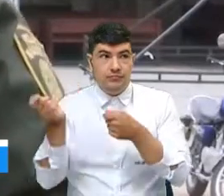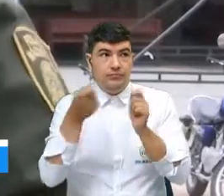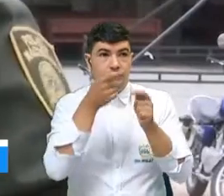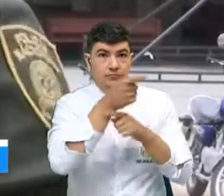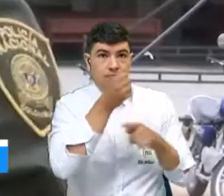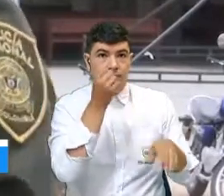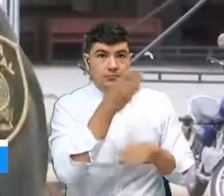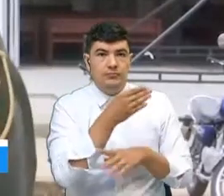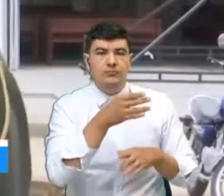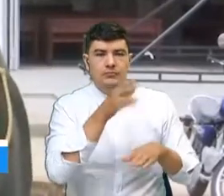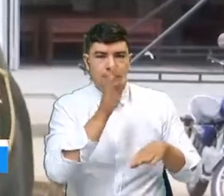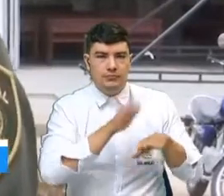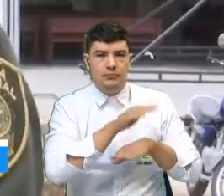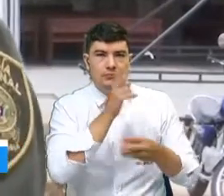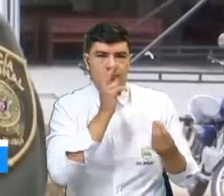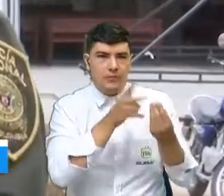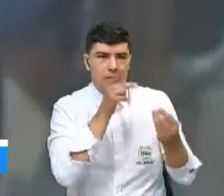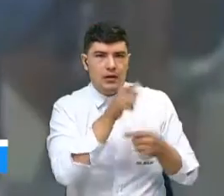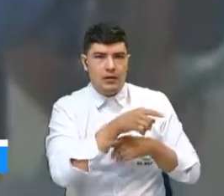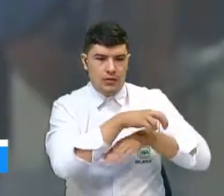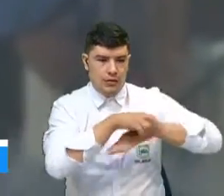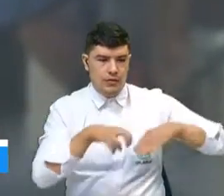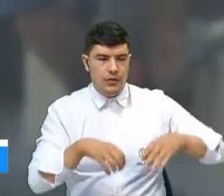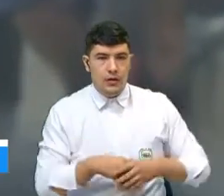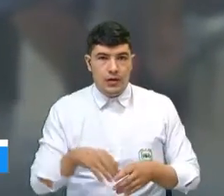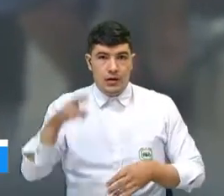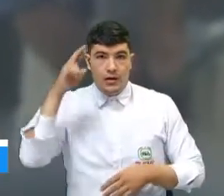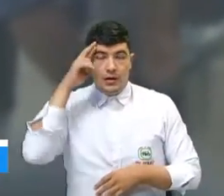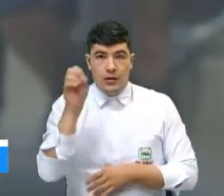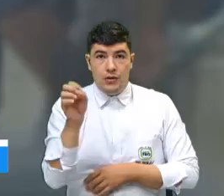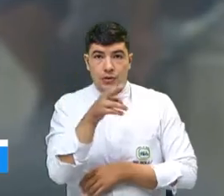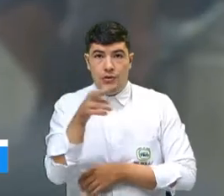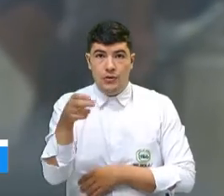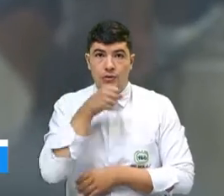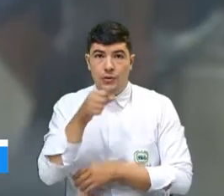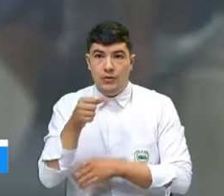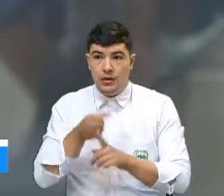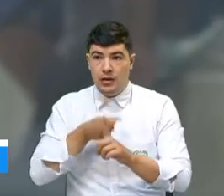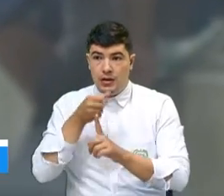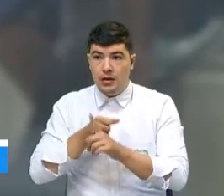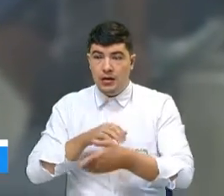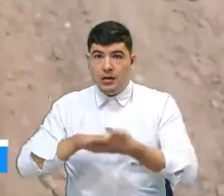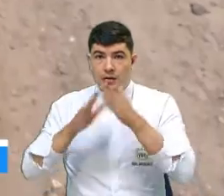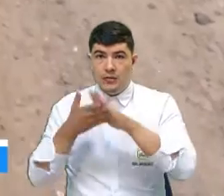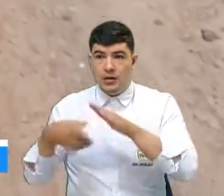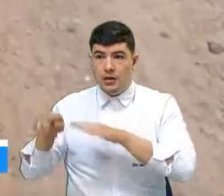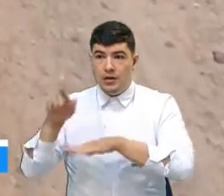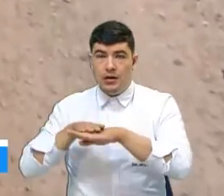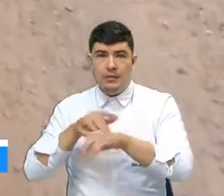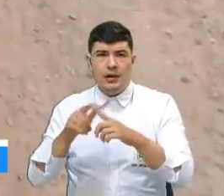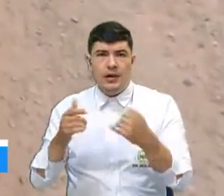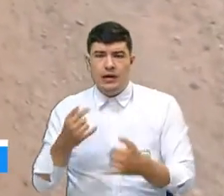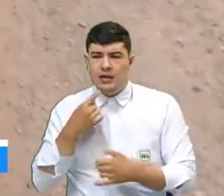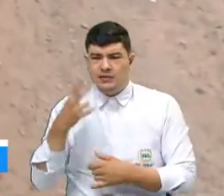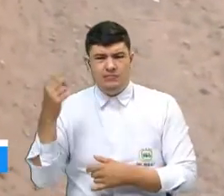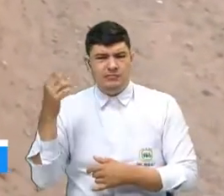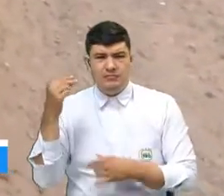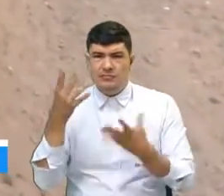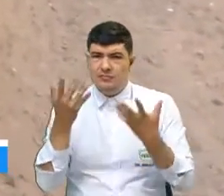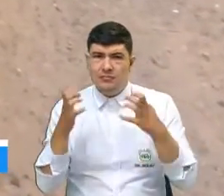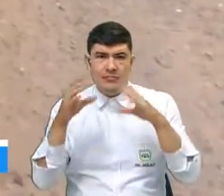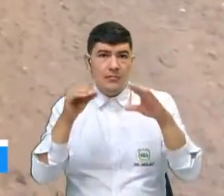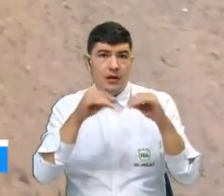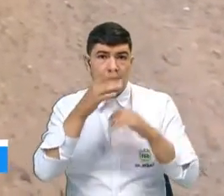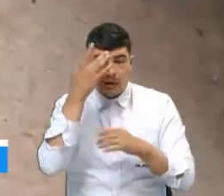víctimas de hurto por esta estructura criminal oriente noticias trató de obtener declaraciones de la comunidad afectada pero se negaron a hablar por temor a